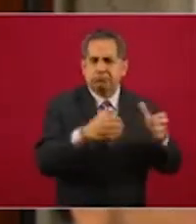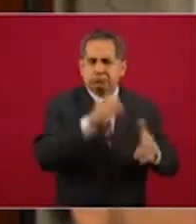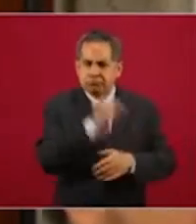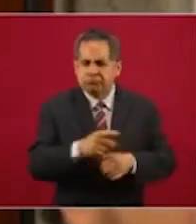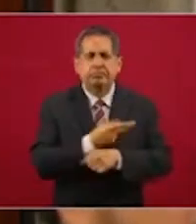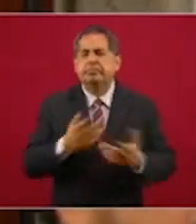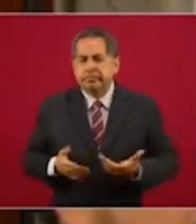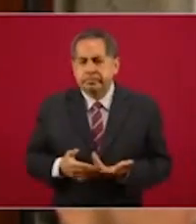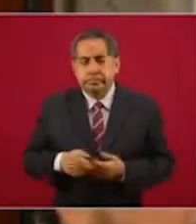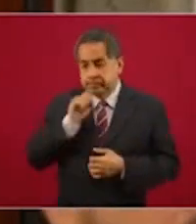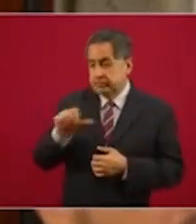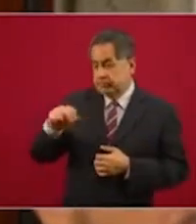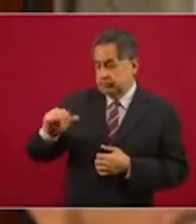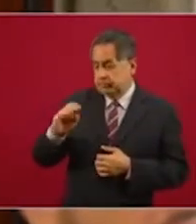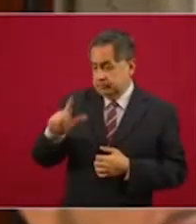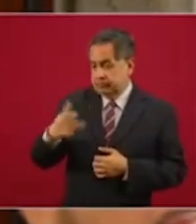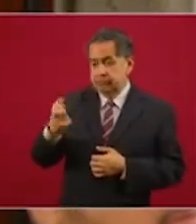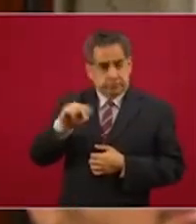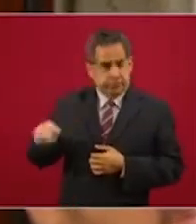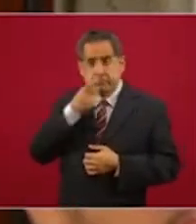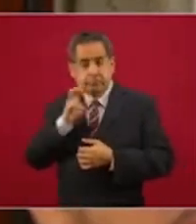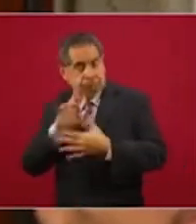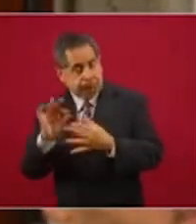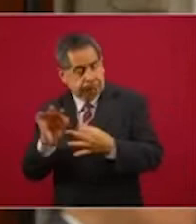corrupción y que de acuerdo con lo que dice